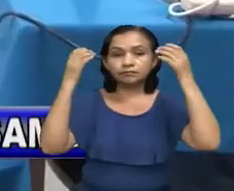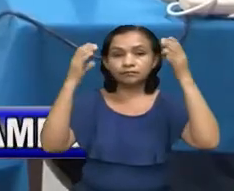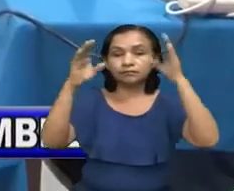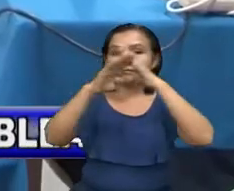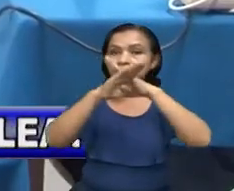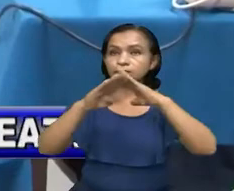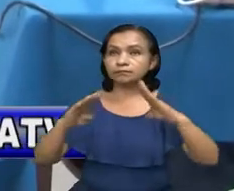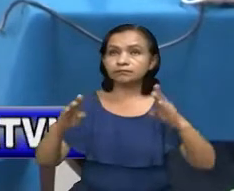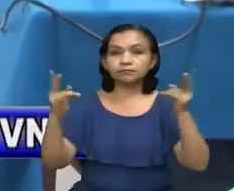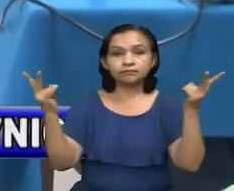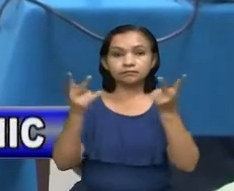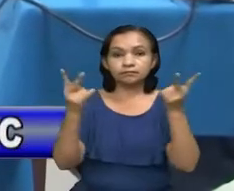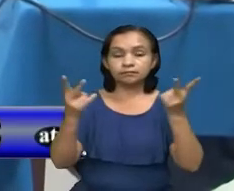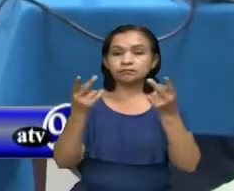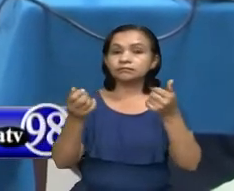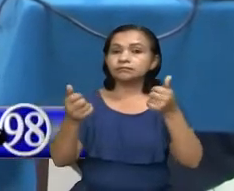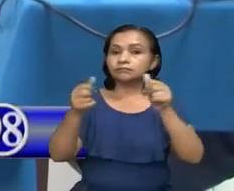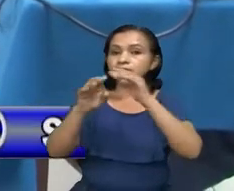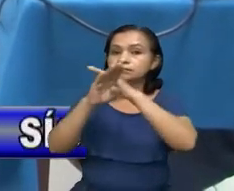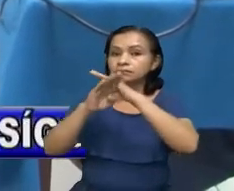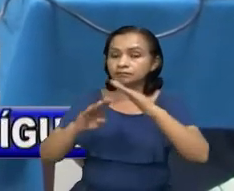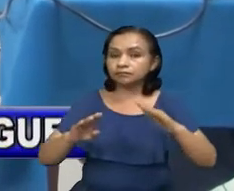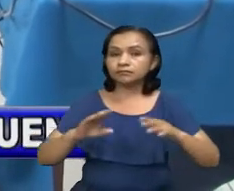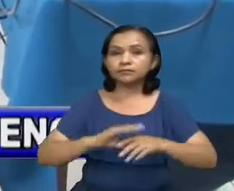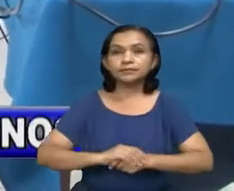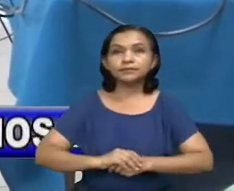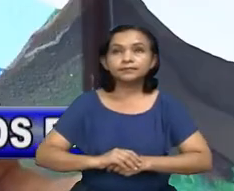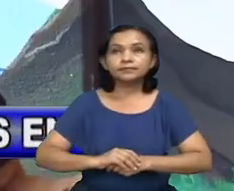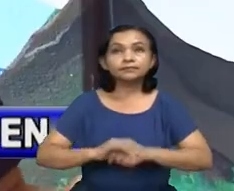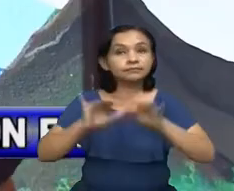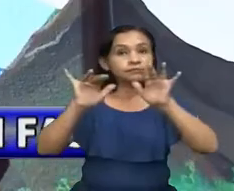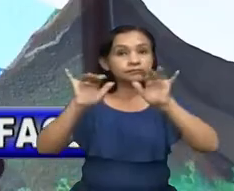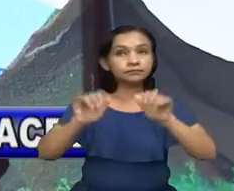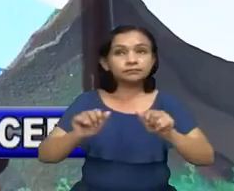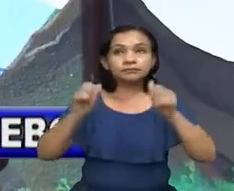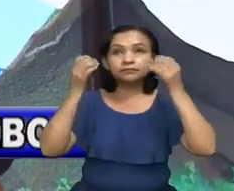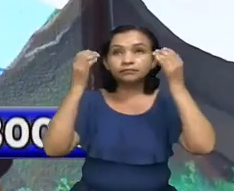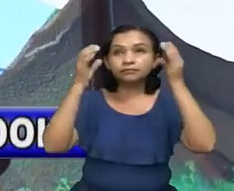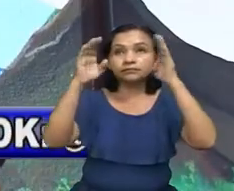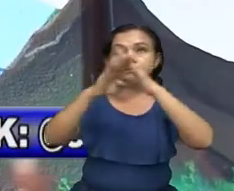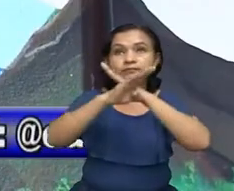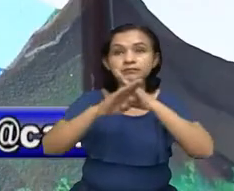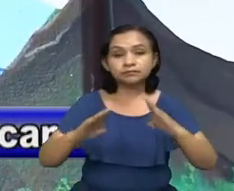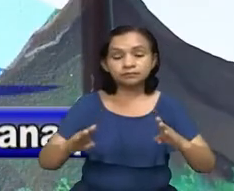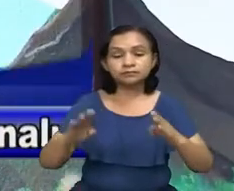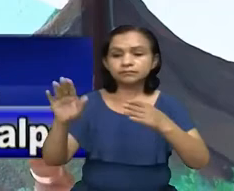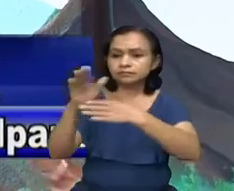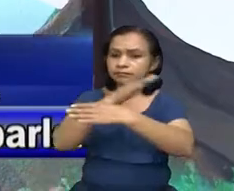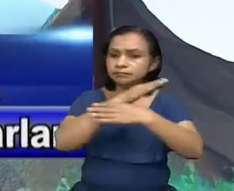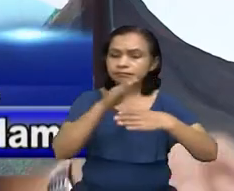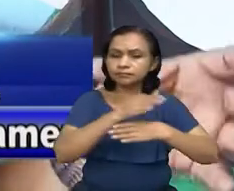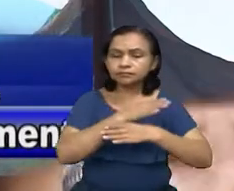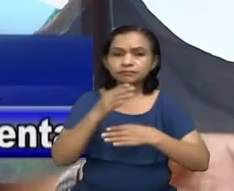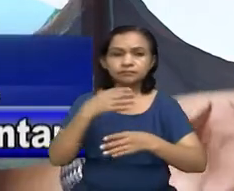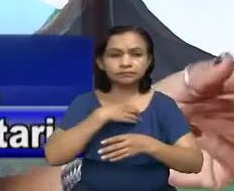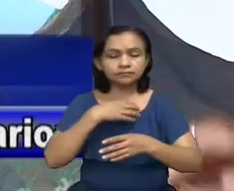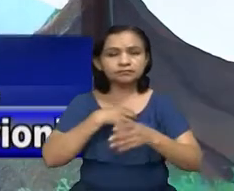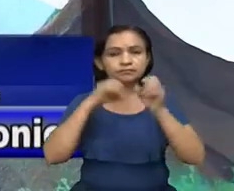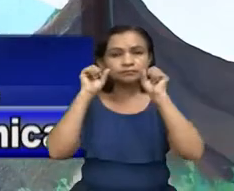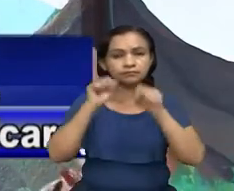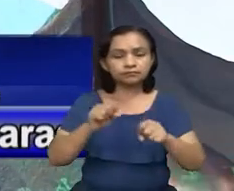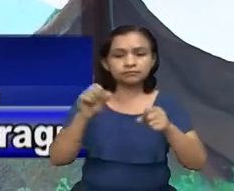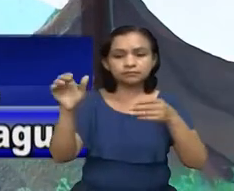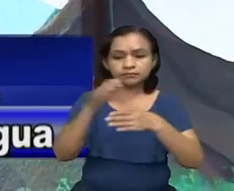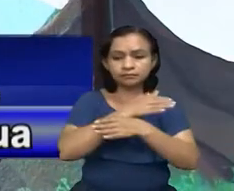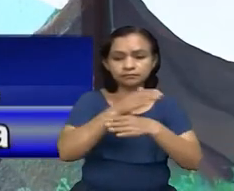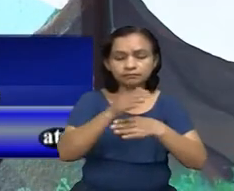paz, convivencia y reconciliación. Ya que esta cultura de paz es multidimensional, donde nosotros podemos llevarla a